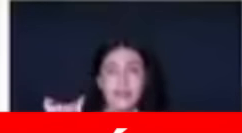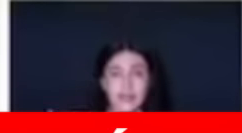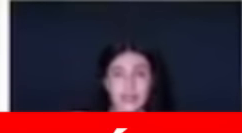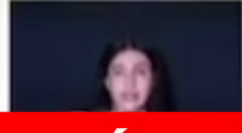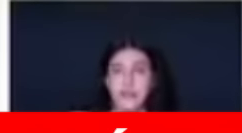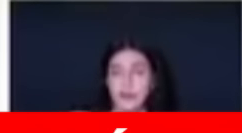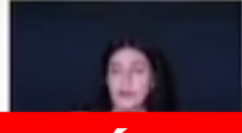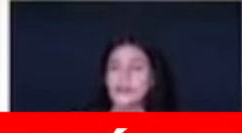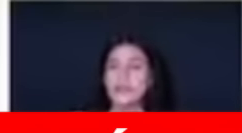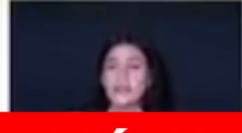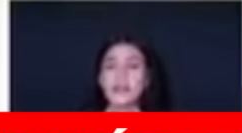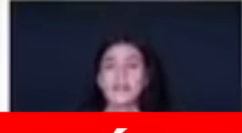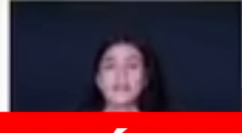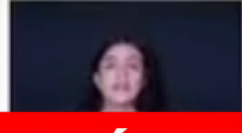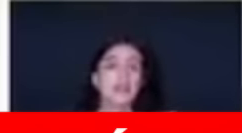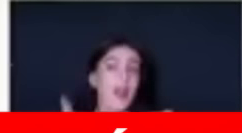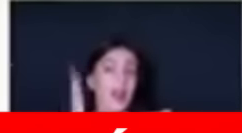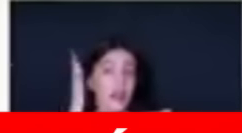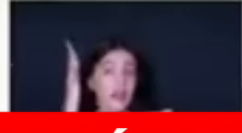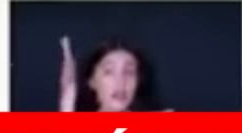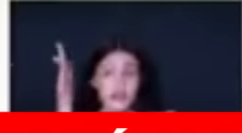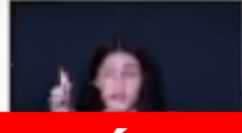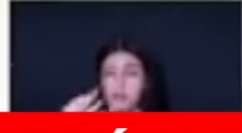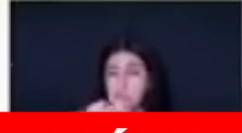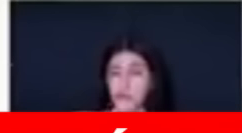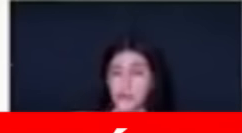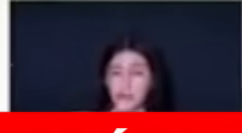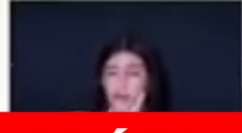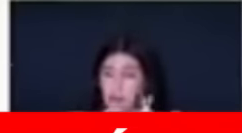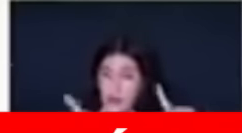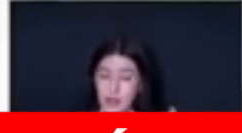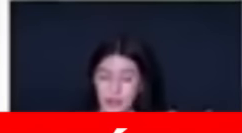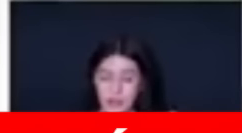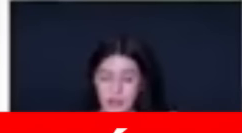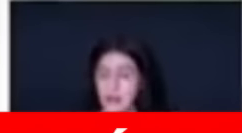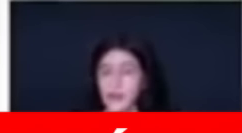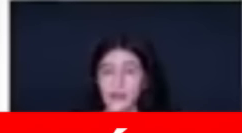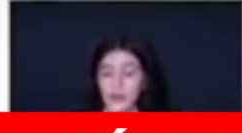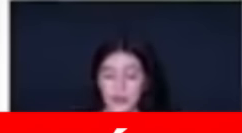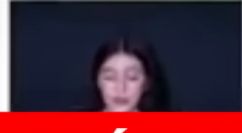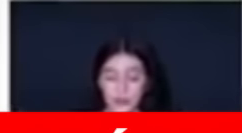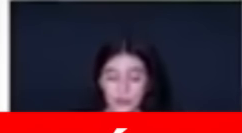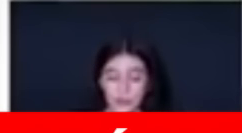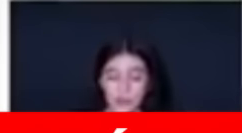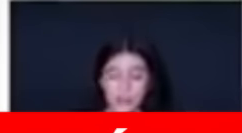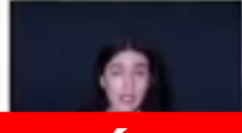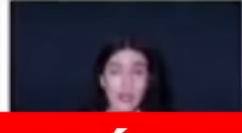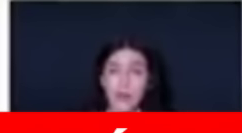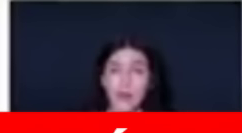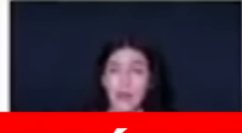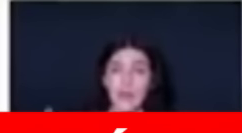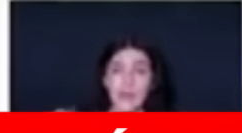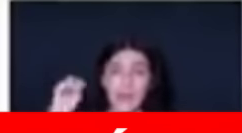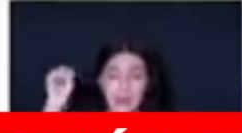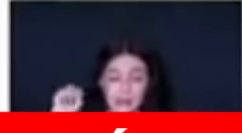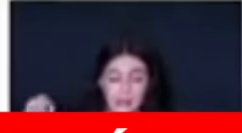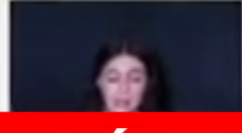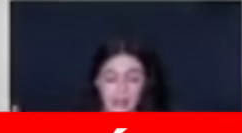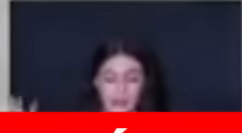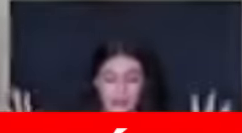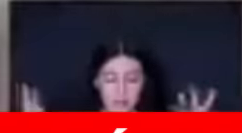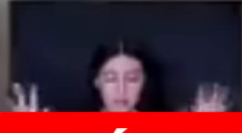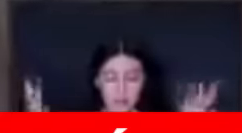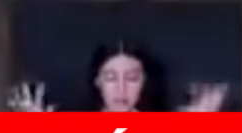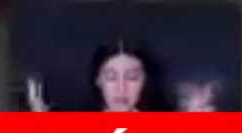opción. El futuro de México no tiene ni va a ser como el de Sinaloa.